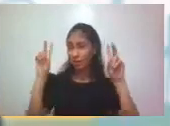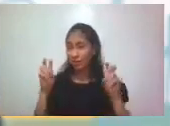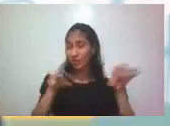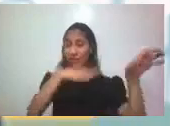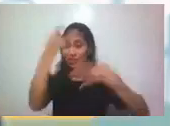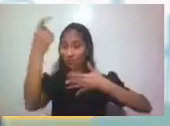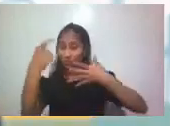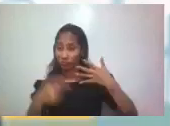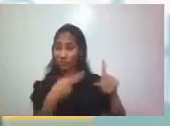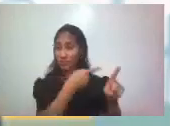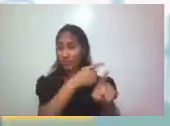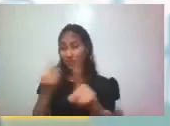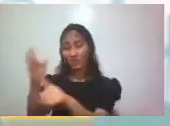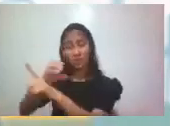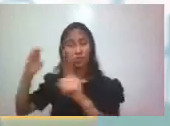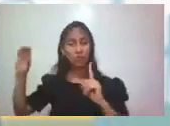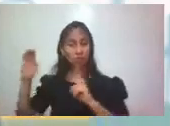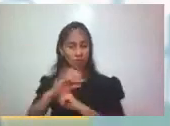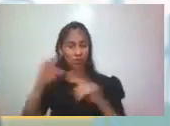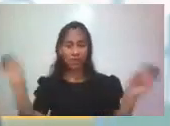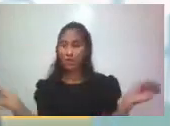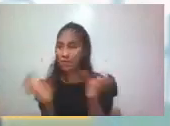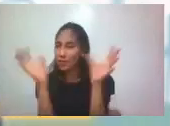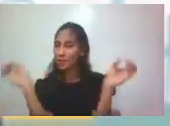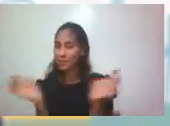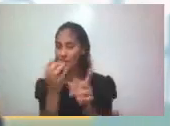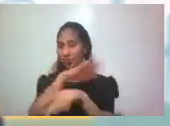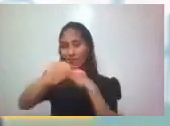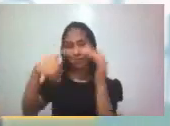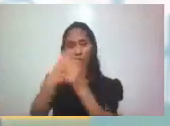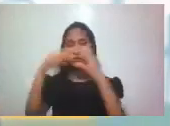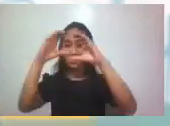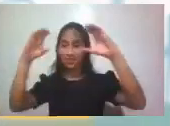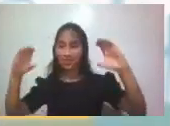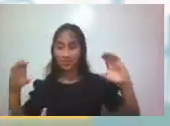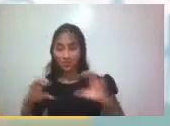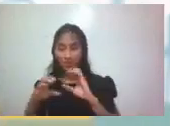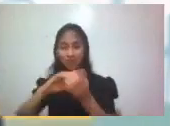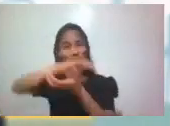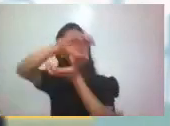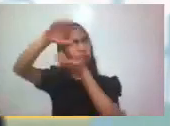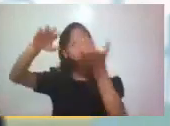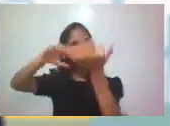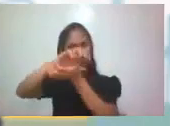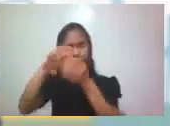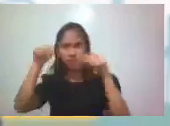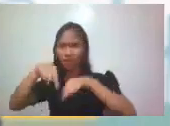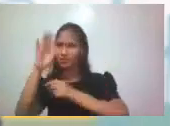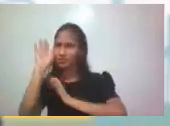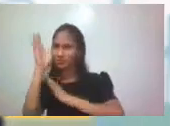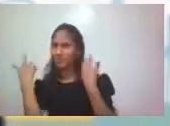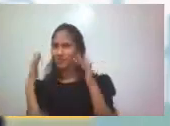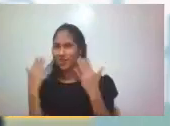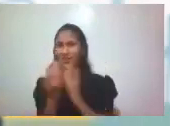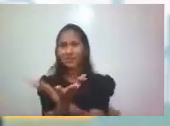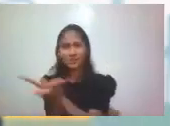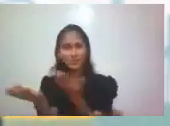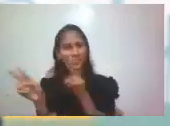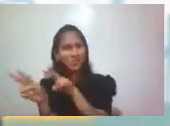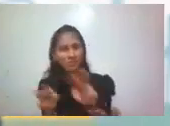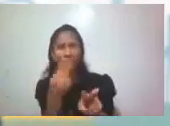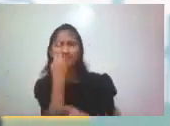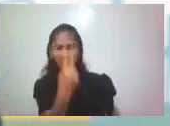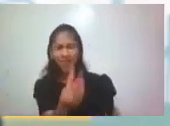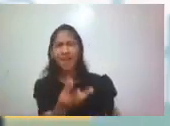la participación ciudadana en la certificación ambiental que hemos desarrollado en vivo. Esperamos que les haya resultado de utilidad